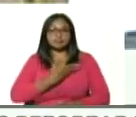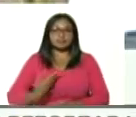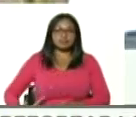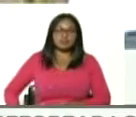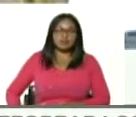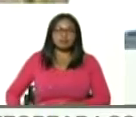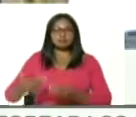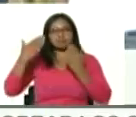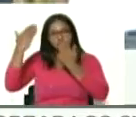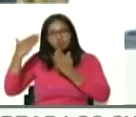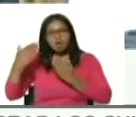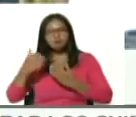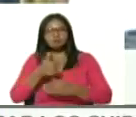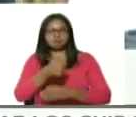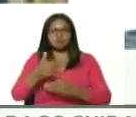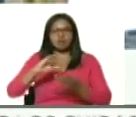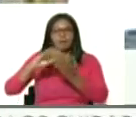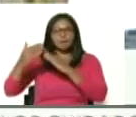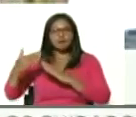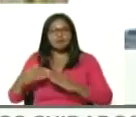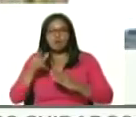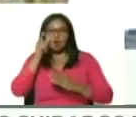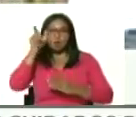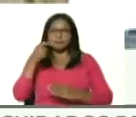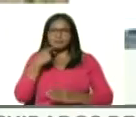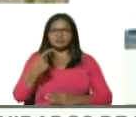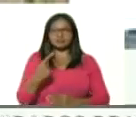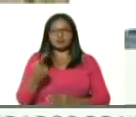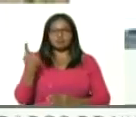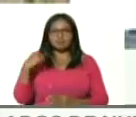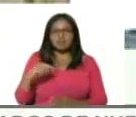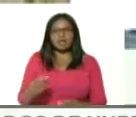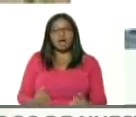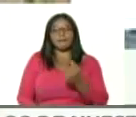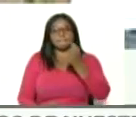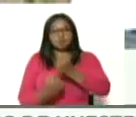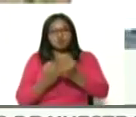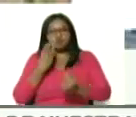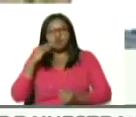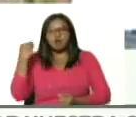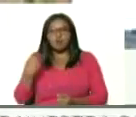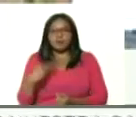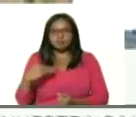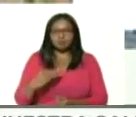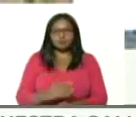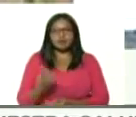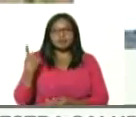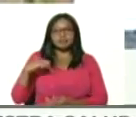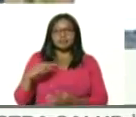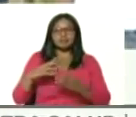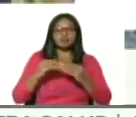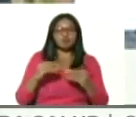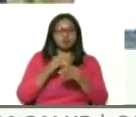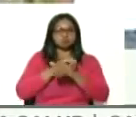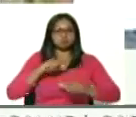a joven, de comunero a comunero, y decirle que cuenta usted con la juventud, que cuenta usted con la milicia, que cuenta usted